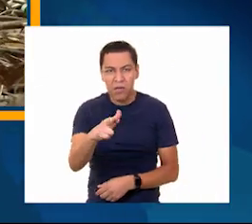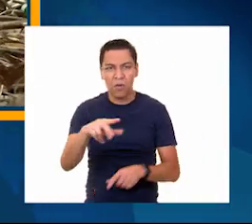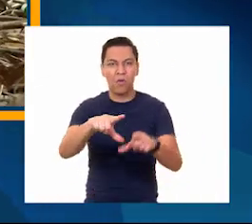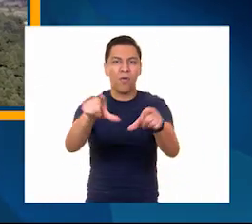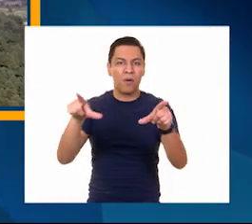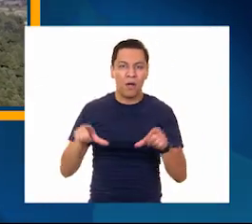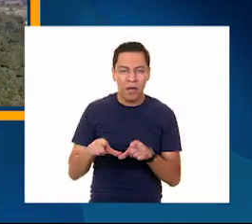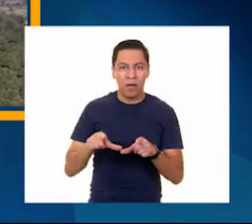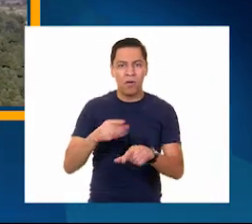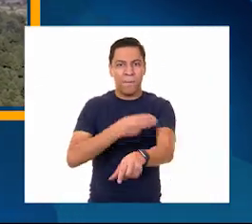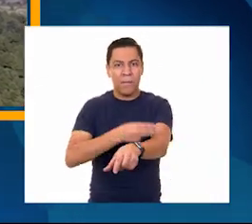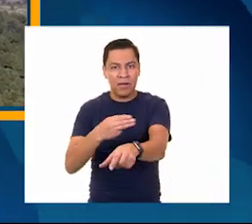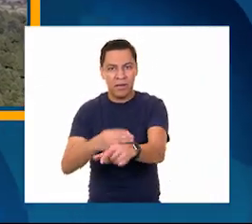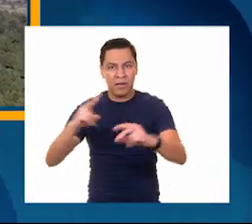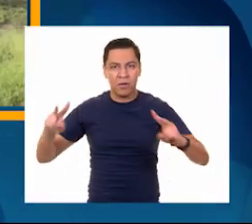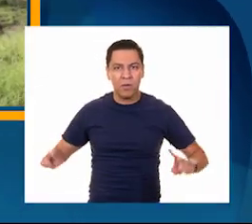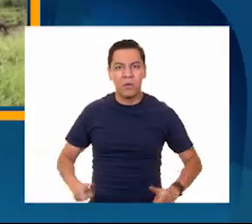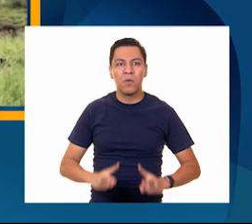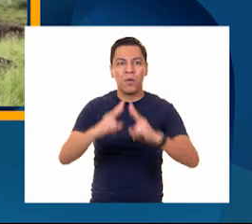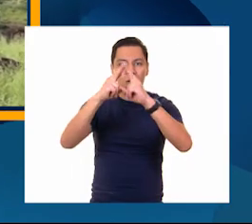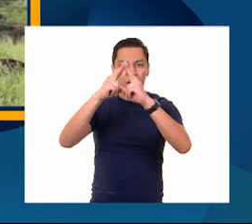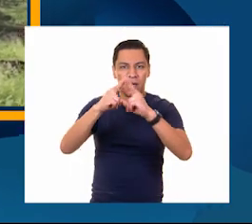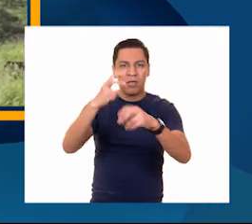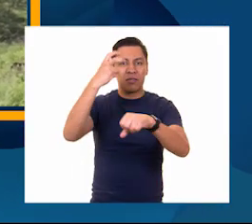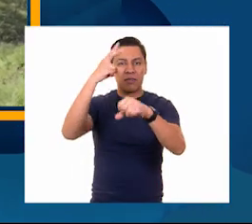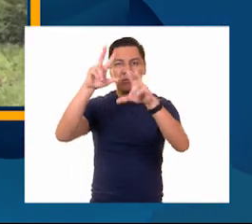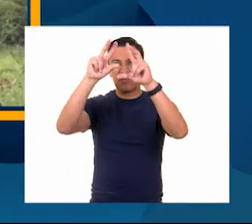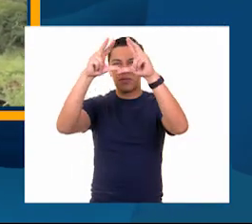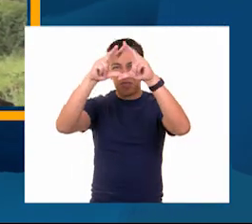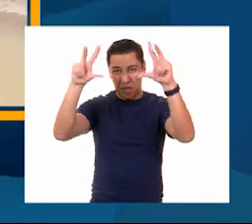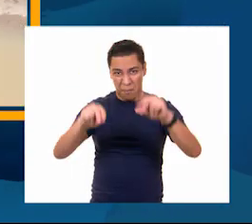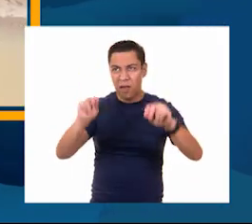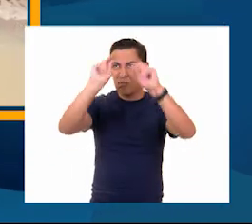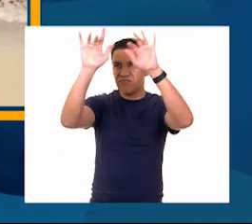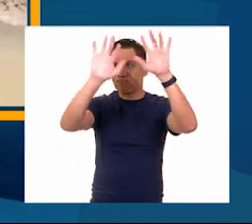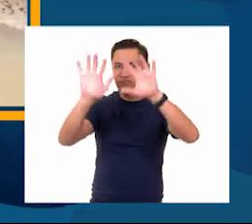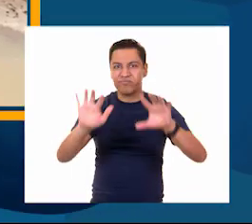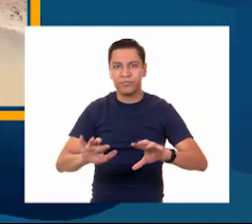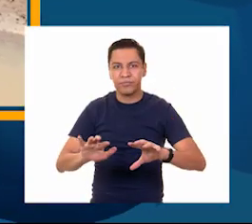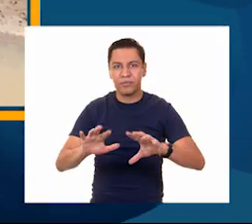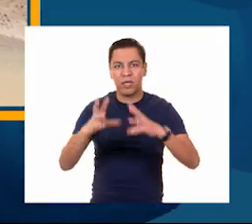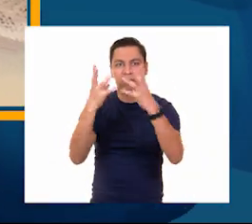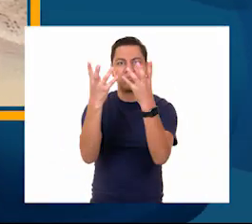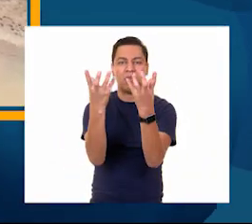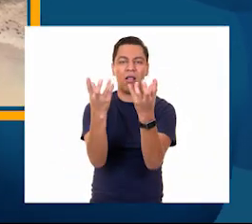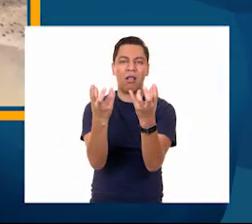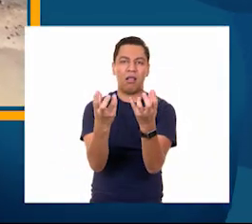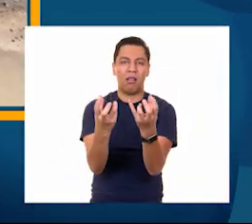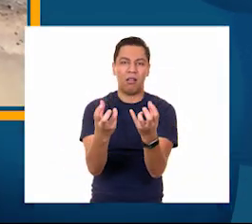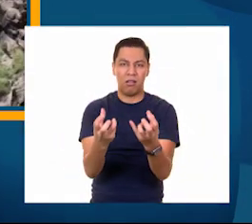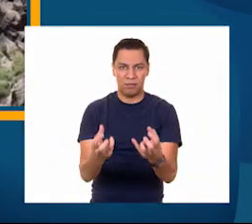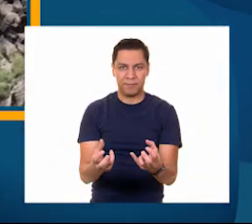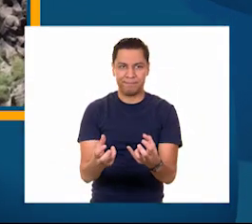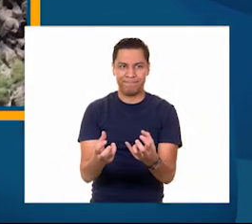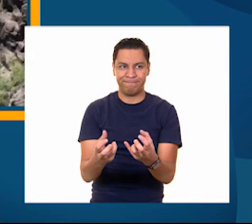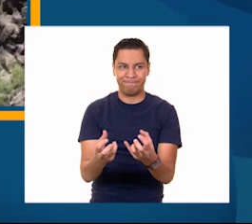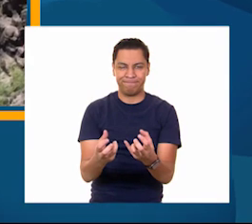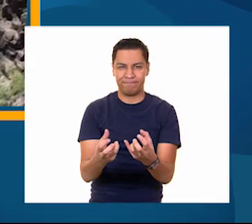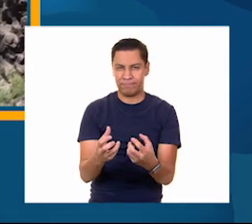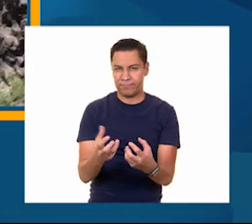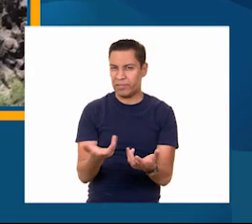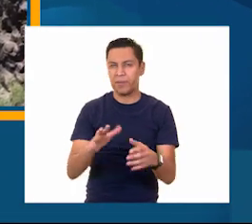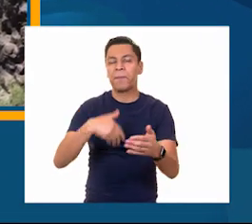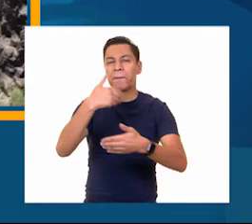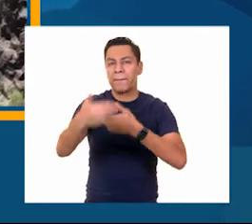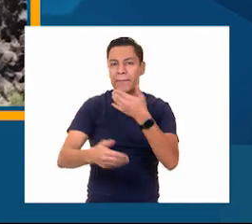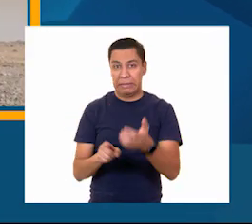recursos naturales de manera momentánea o que se prolonga en el tiempo. Por ejemplo, el agotamiento de los mismos, o que estos